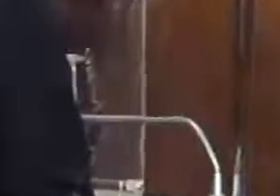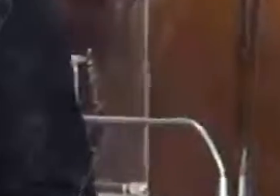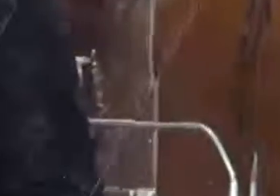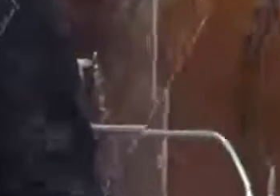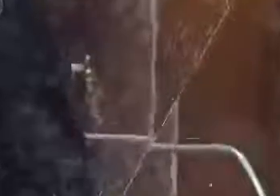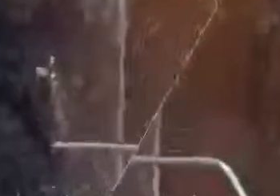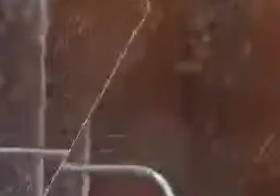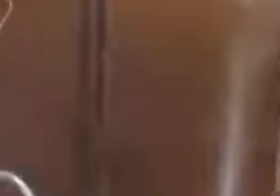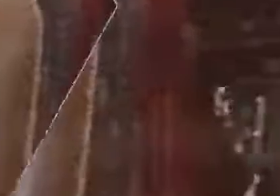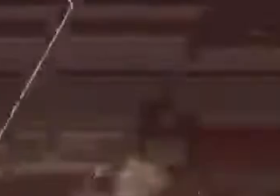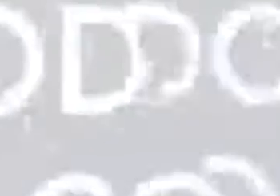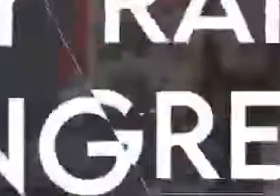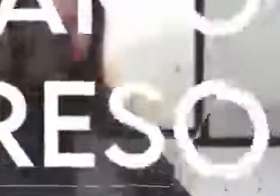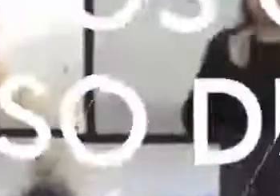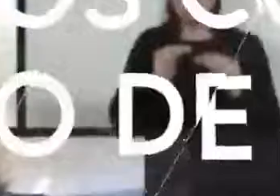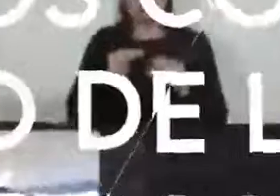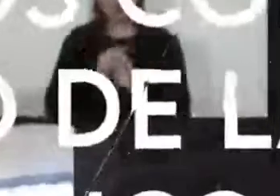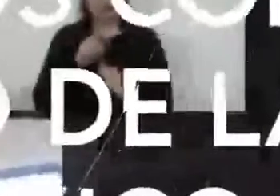momento.